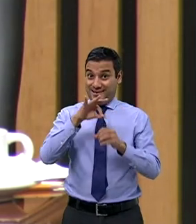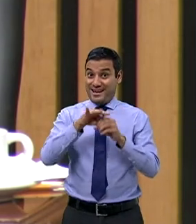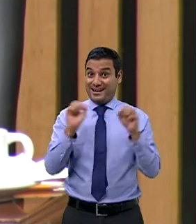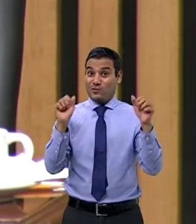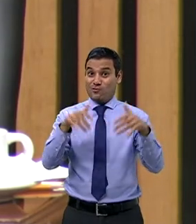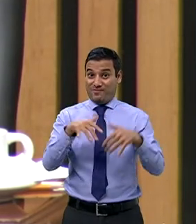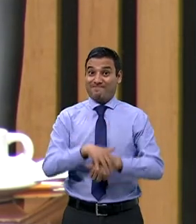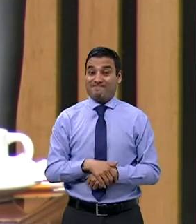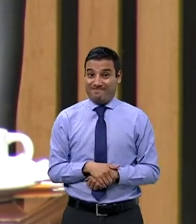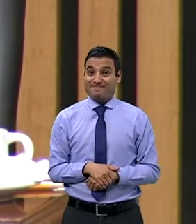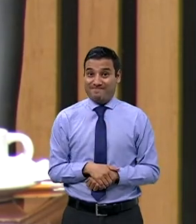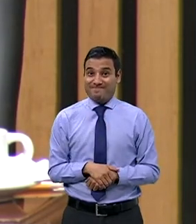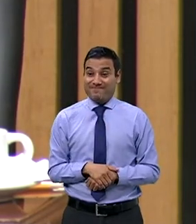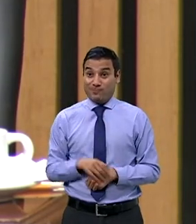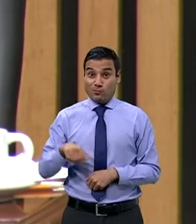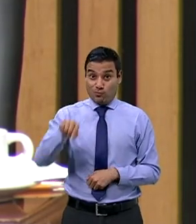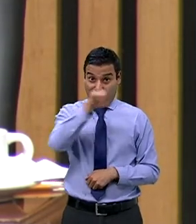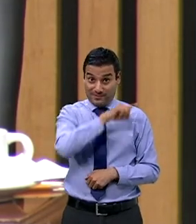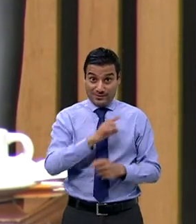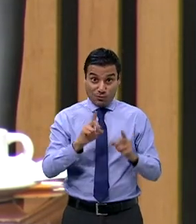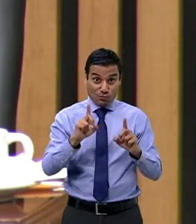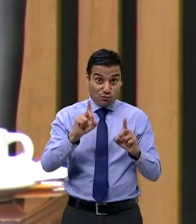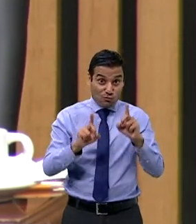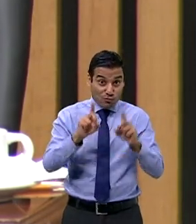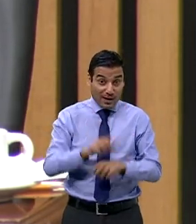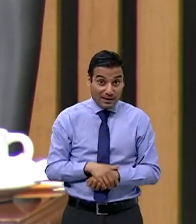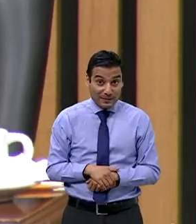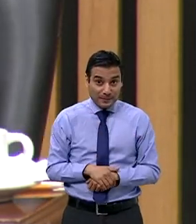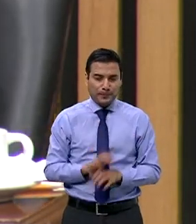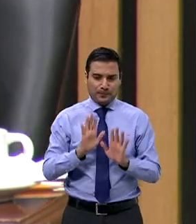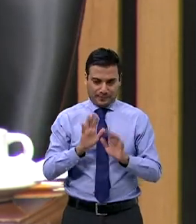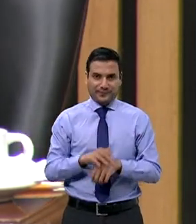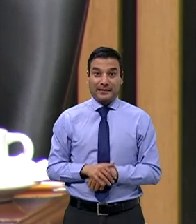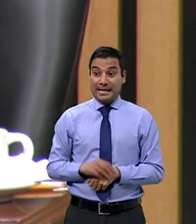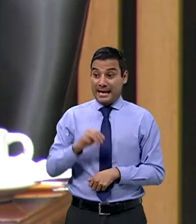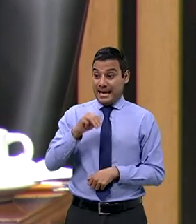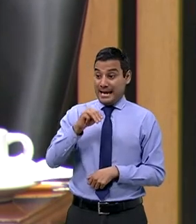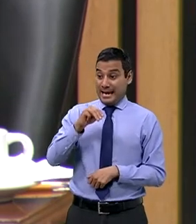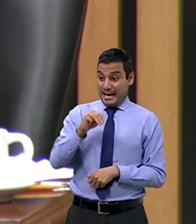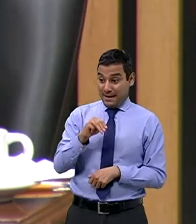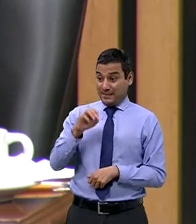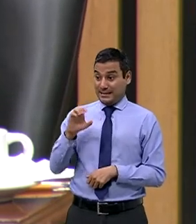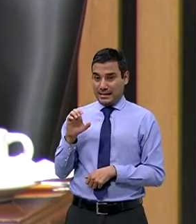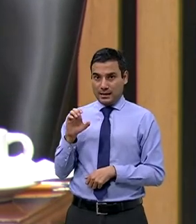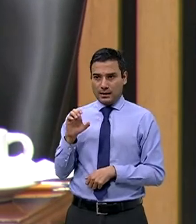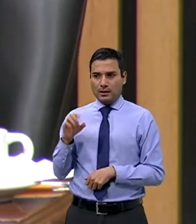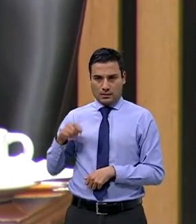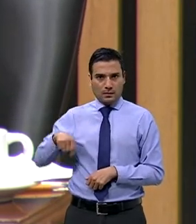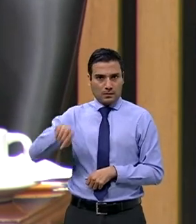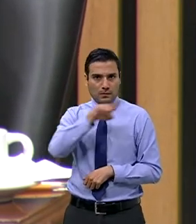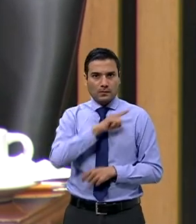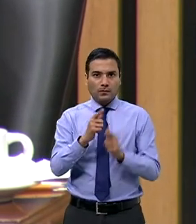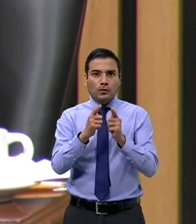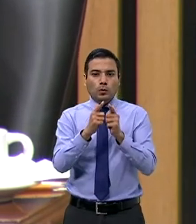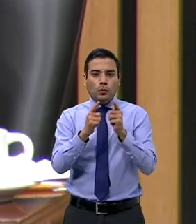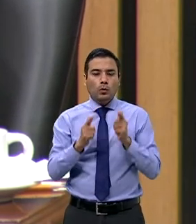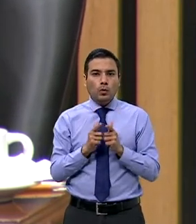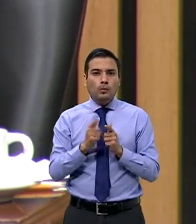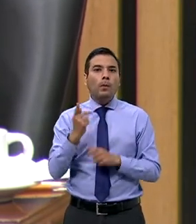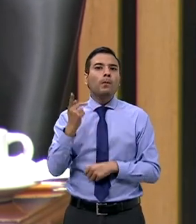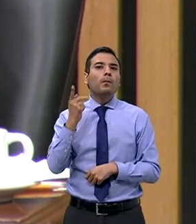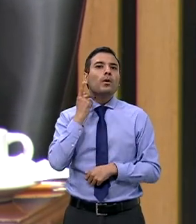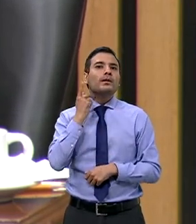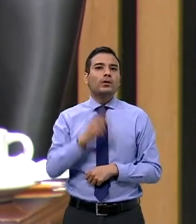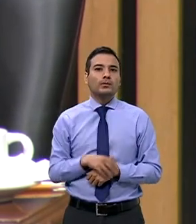por si tenían la duda movimiento ciudadano fue la organización política que más